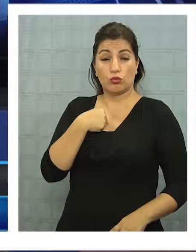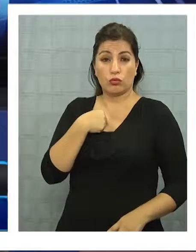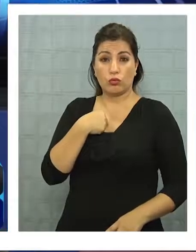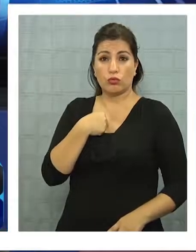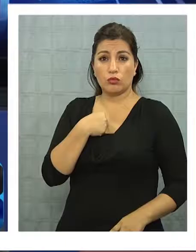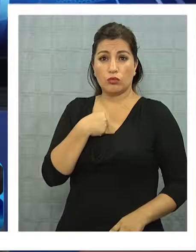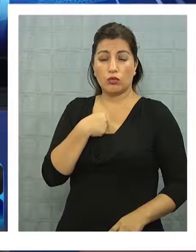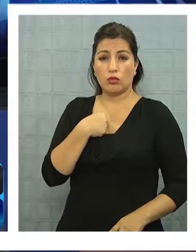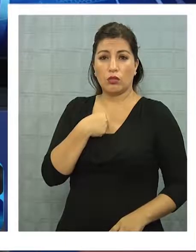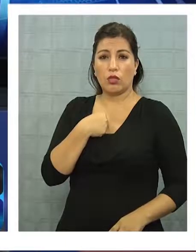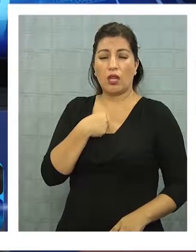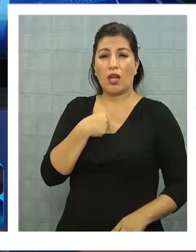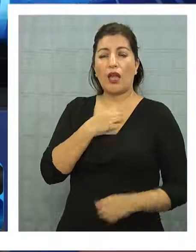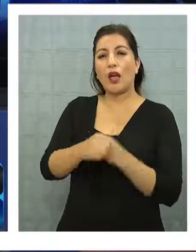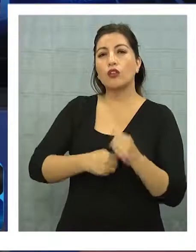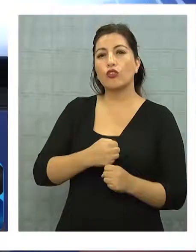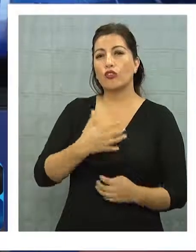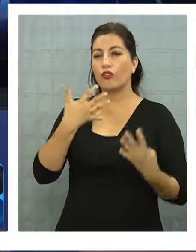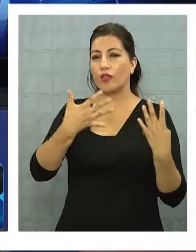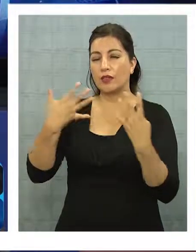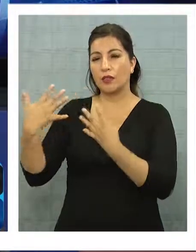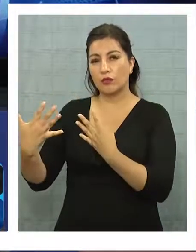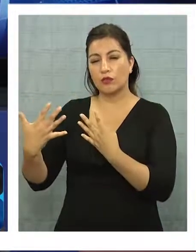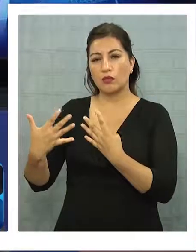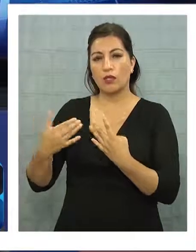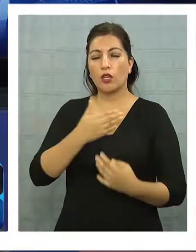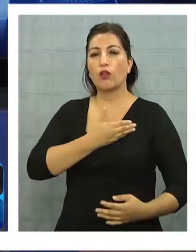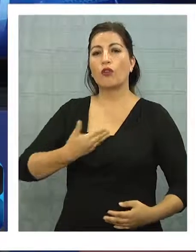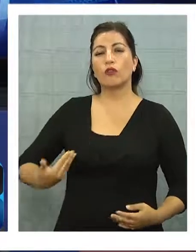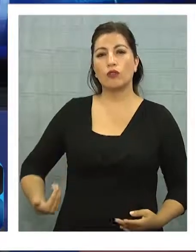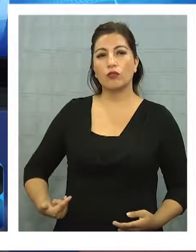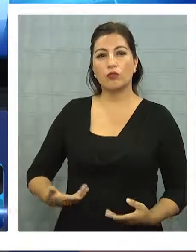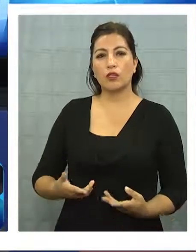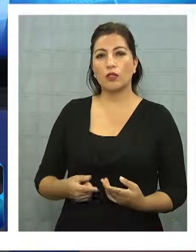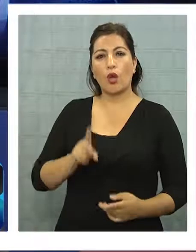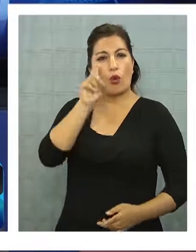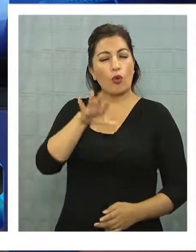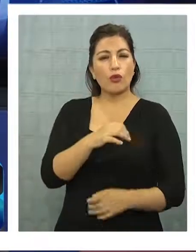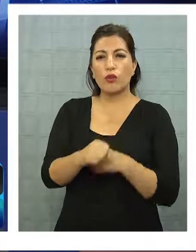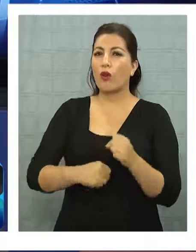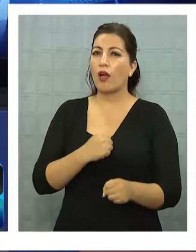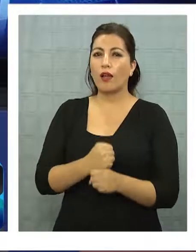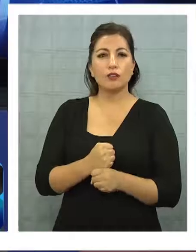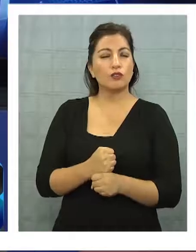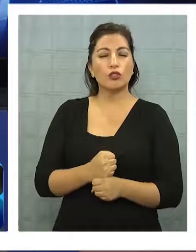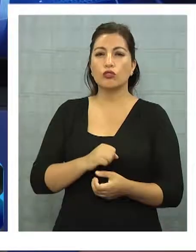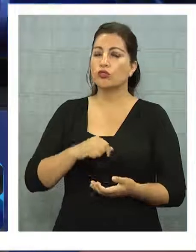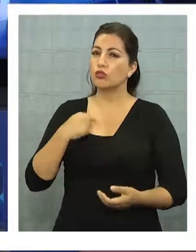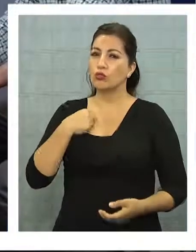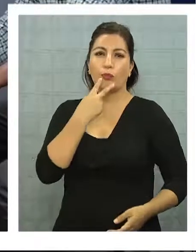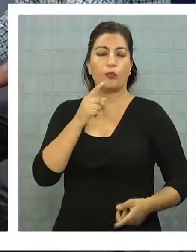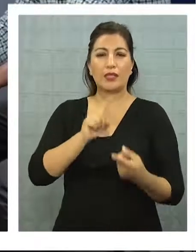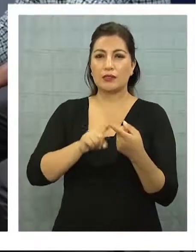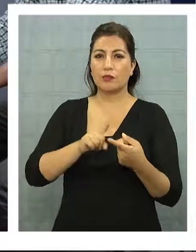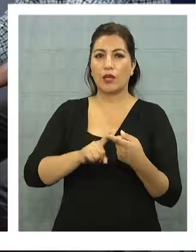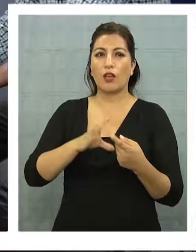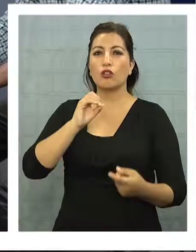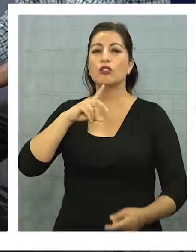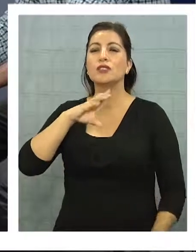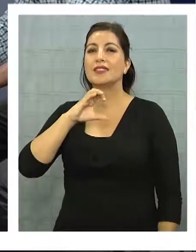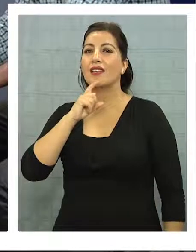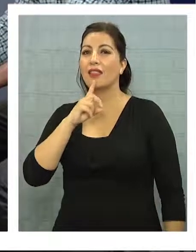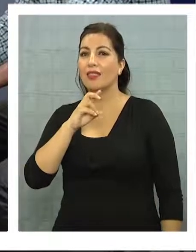estuve en el año 99 cuando estaba el gobierno en el año 99, el único año que tuvo en todos los años de la concertación, el único año en